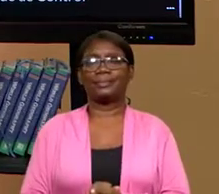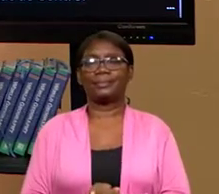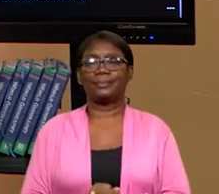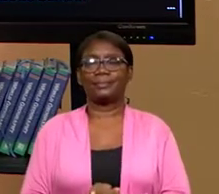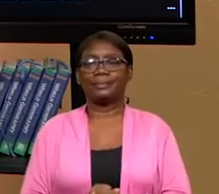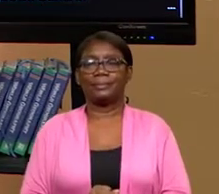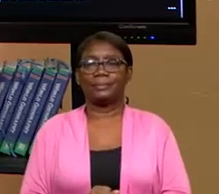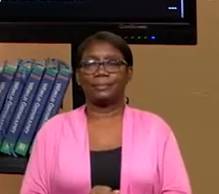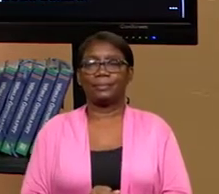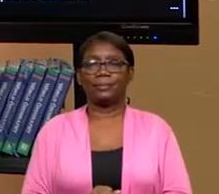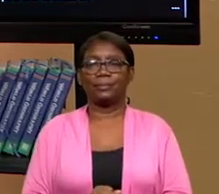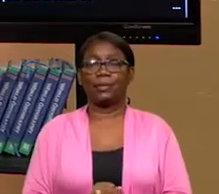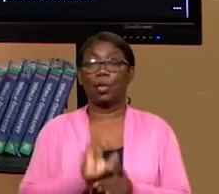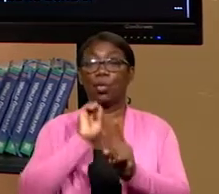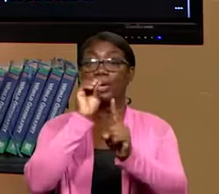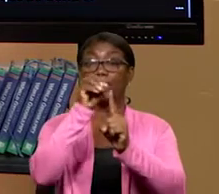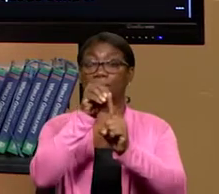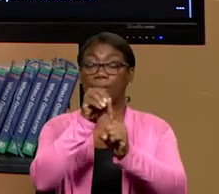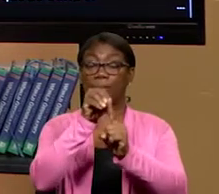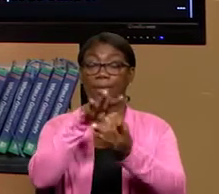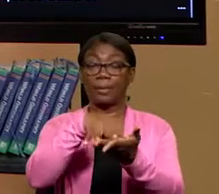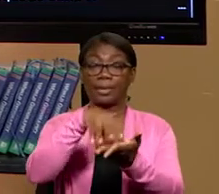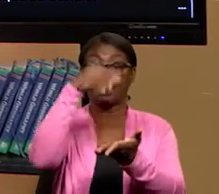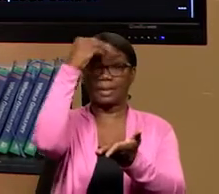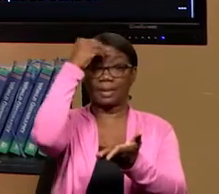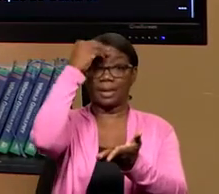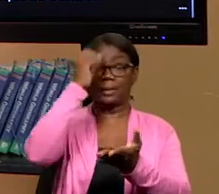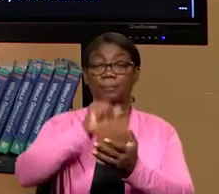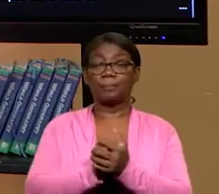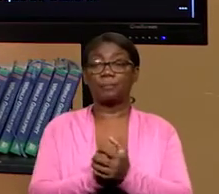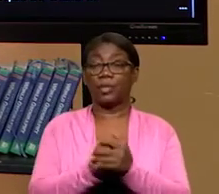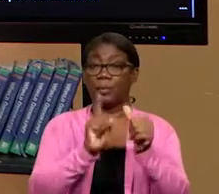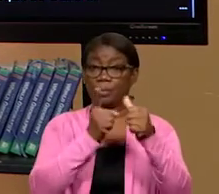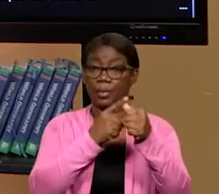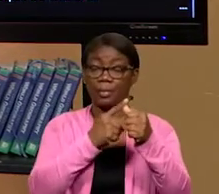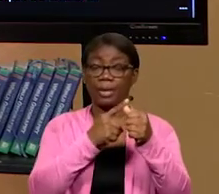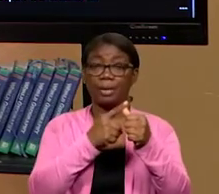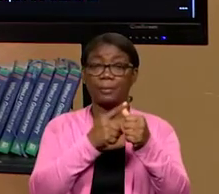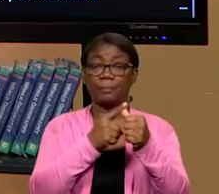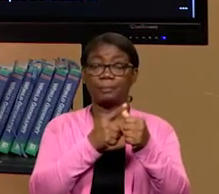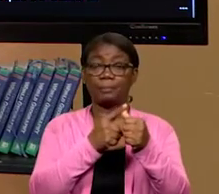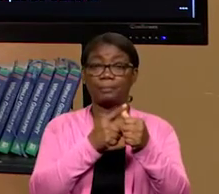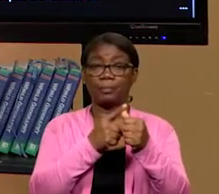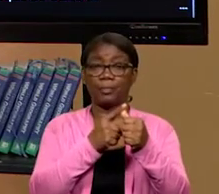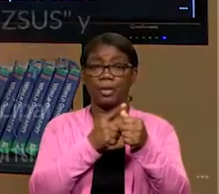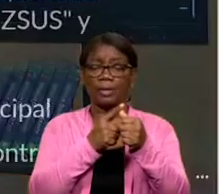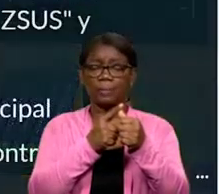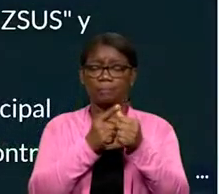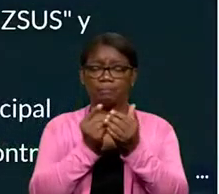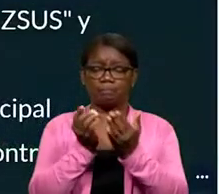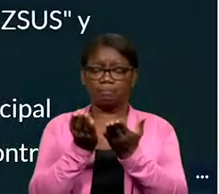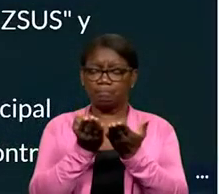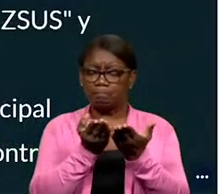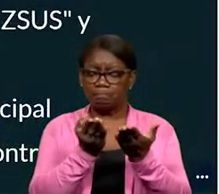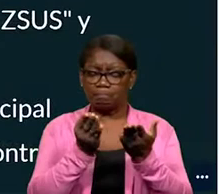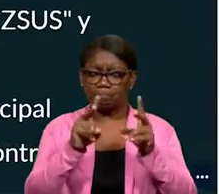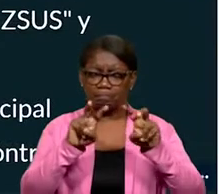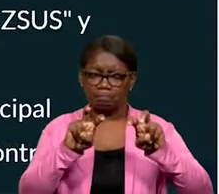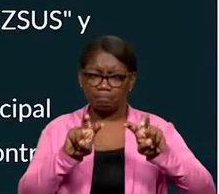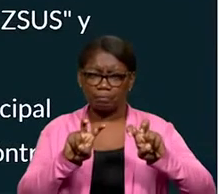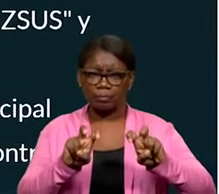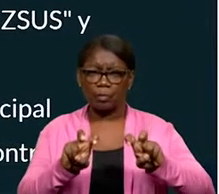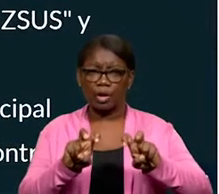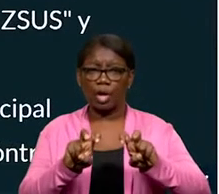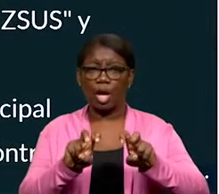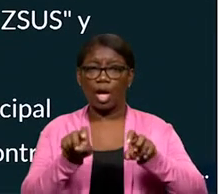en objetivos de aprendizaje. En primera instancia tendríamos el análisis y el funcionamiento de la fuente de